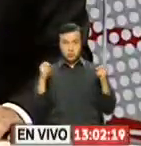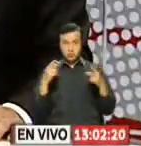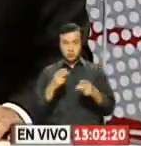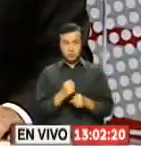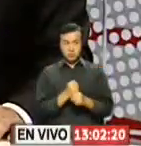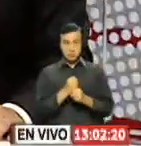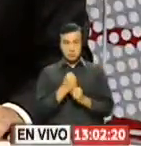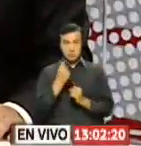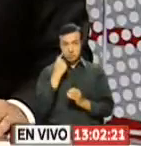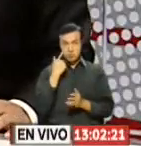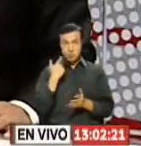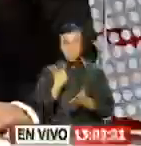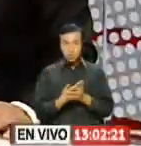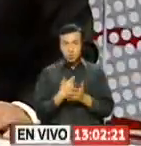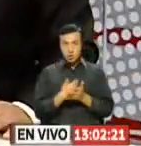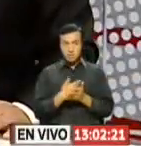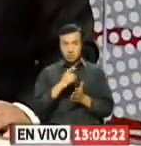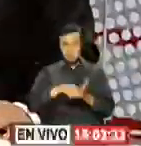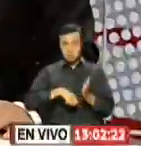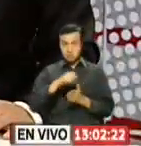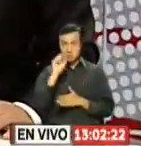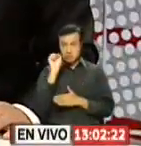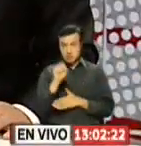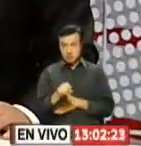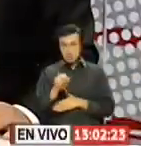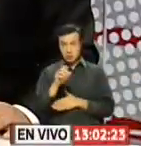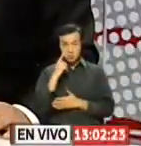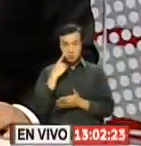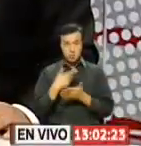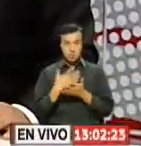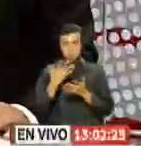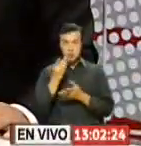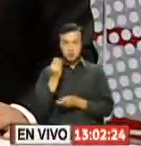no han podido probar que aceptaron su servicio.